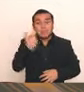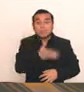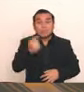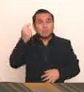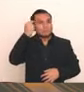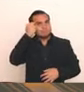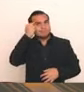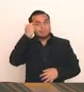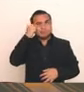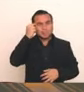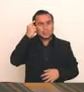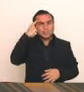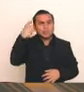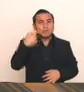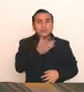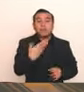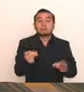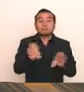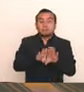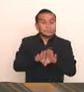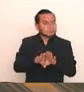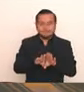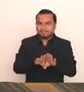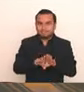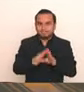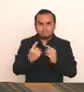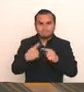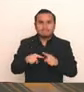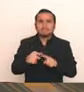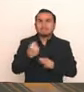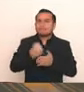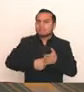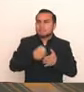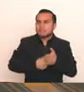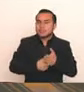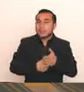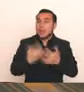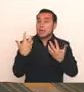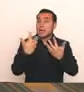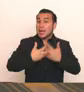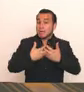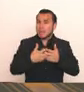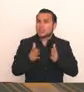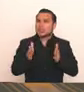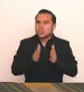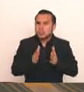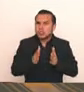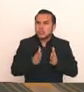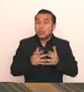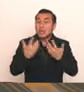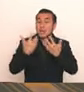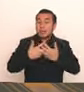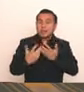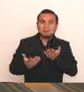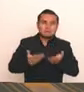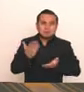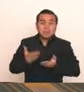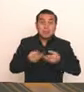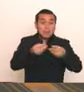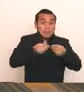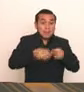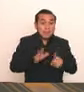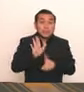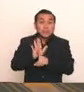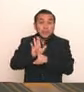publicados que sus negocios cerraron para siempre a esos empresarios a los trabajadores que han perdido o deben perder su empleo